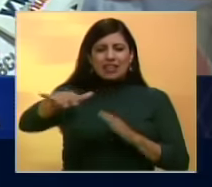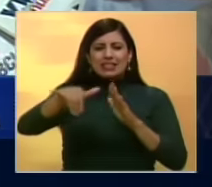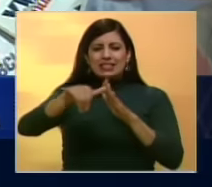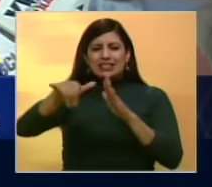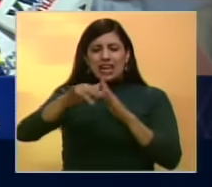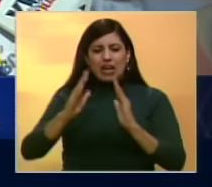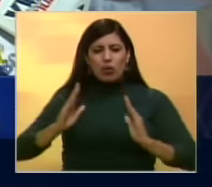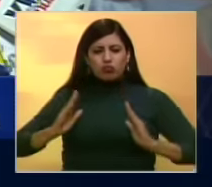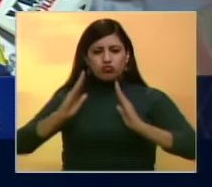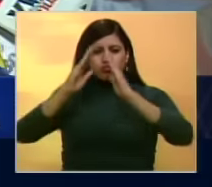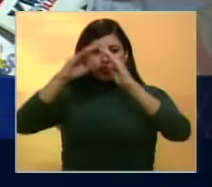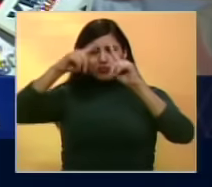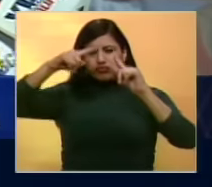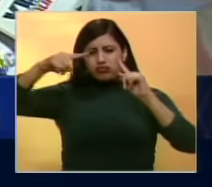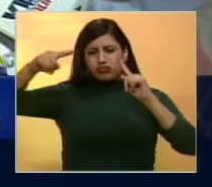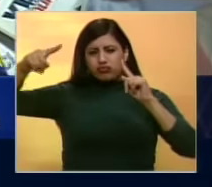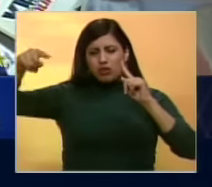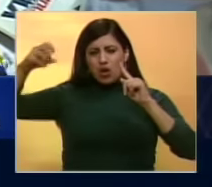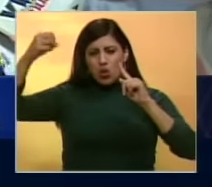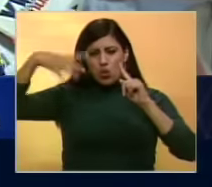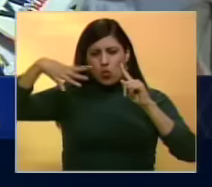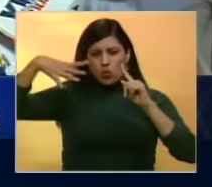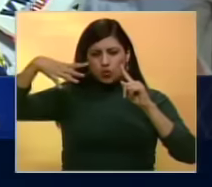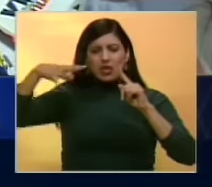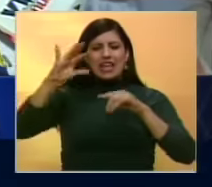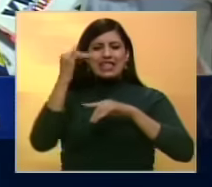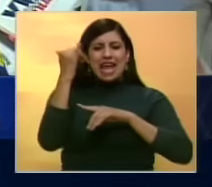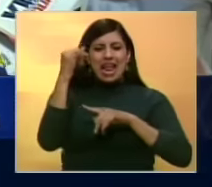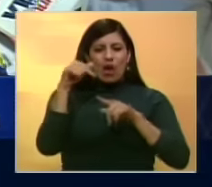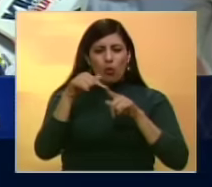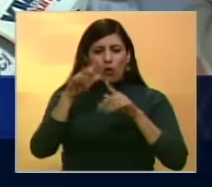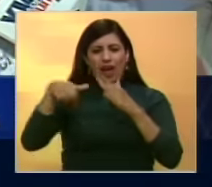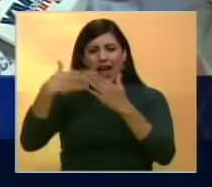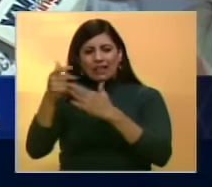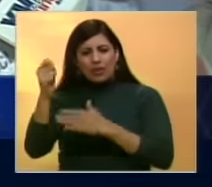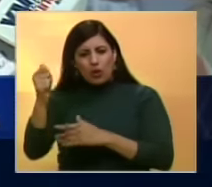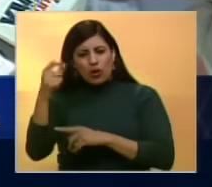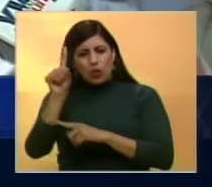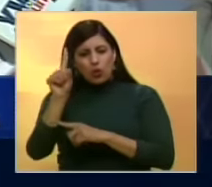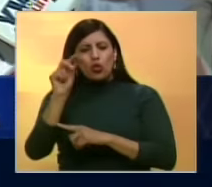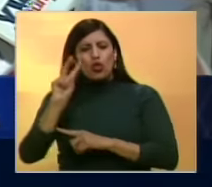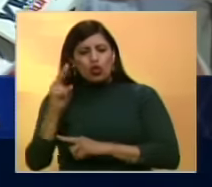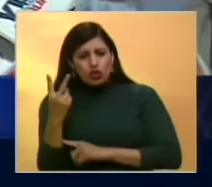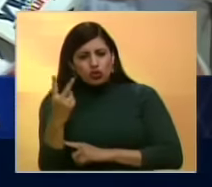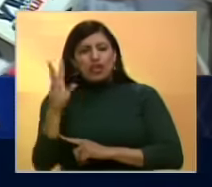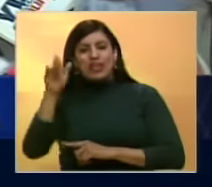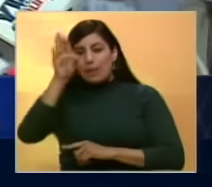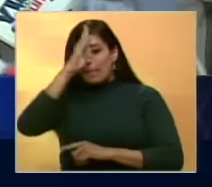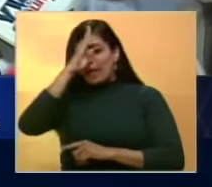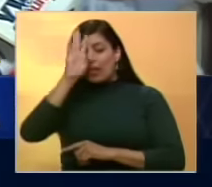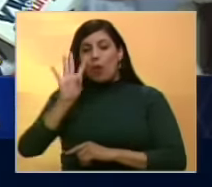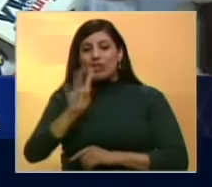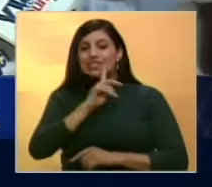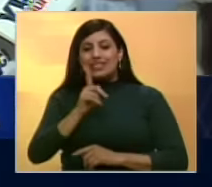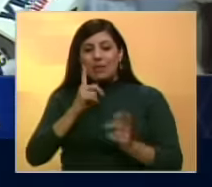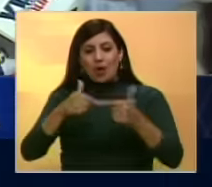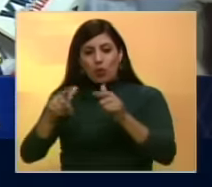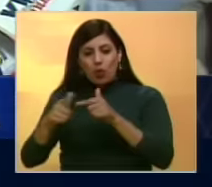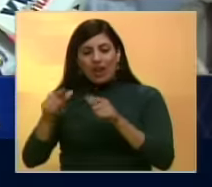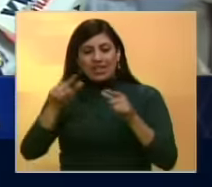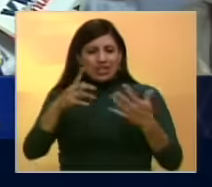su estación o que lleva la línea yaracuy acarigua 1 dos y barinas cuat ese